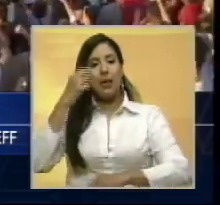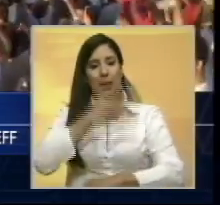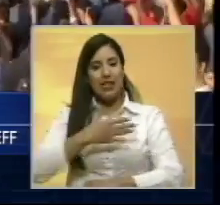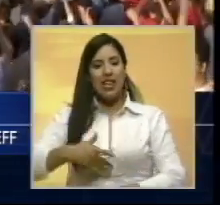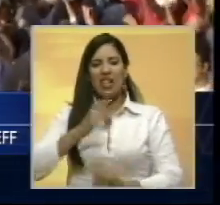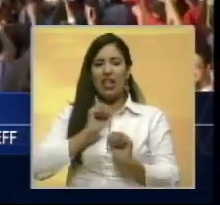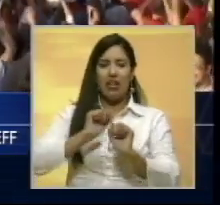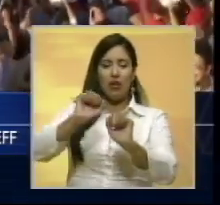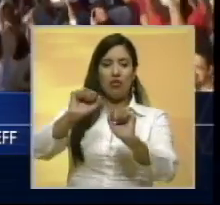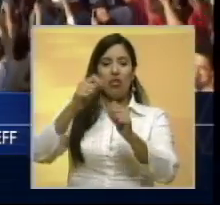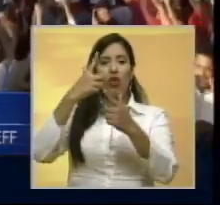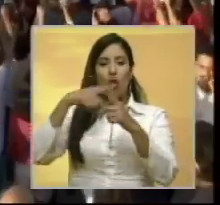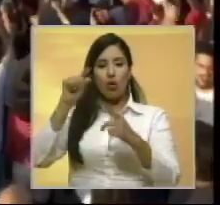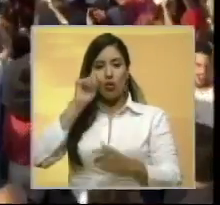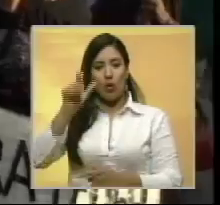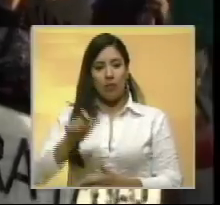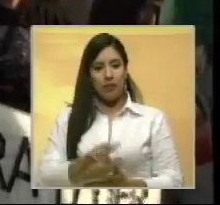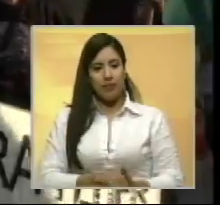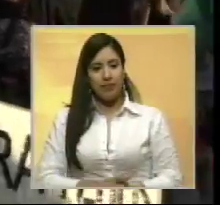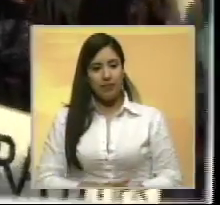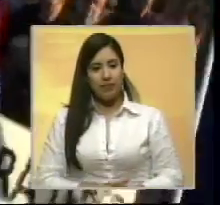rechazo al mandatario interino Michel Temer.